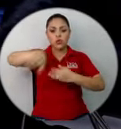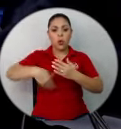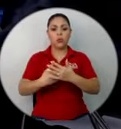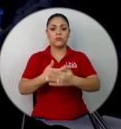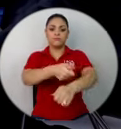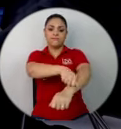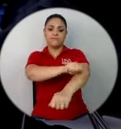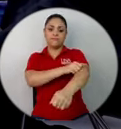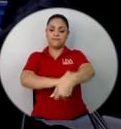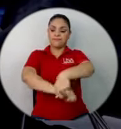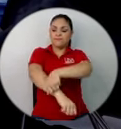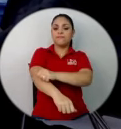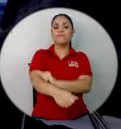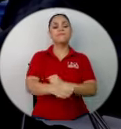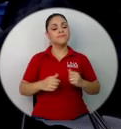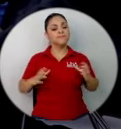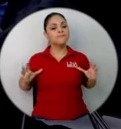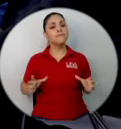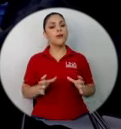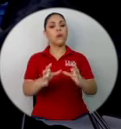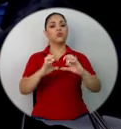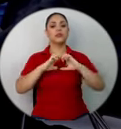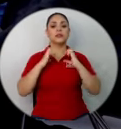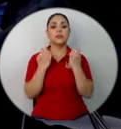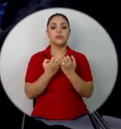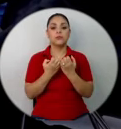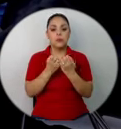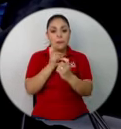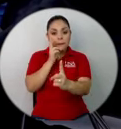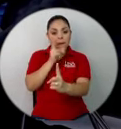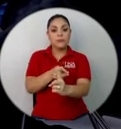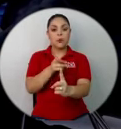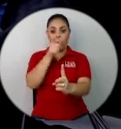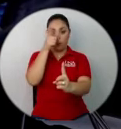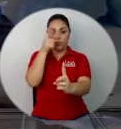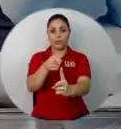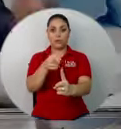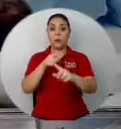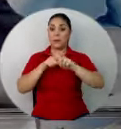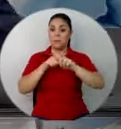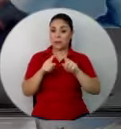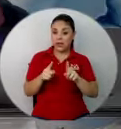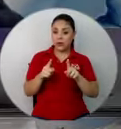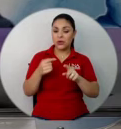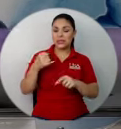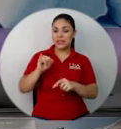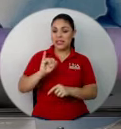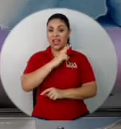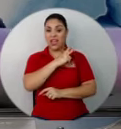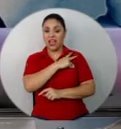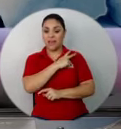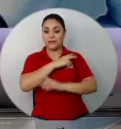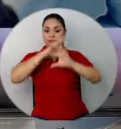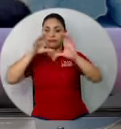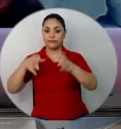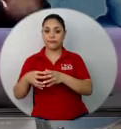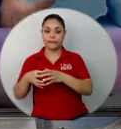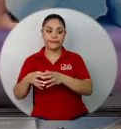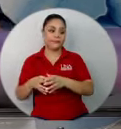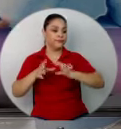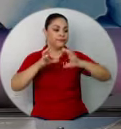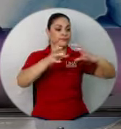las mangas, hacer equipo, y vamos todos por el mismo objetivo. Pero cuando a nivel de jefatura, a nivel de organización,